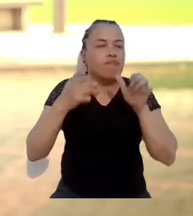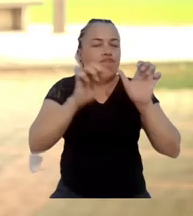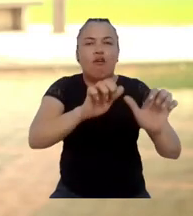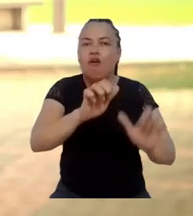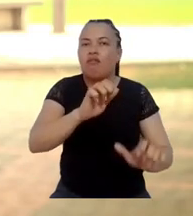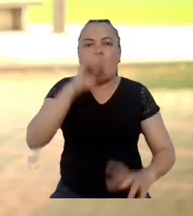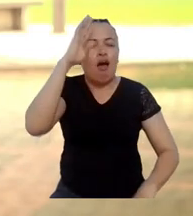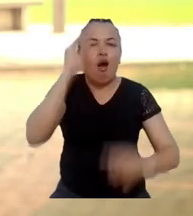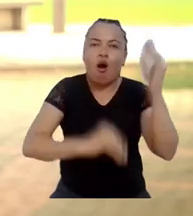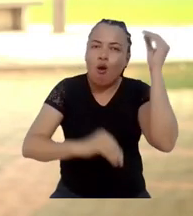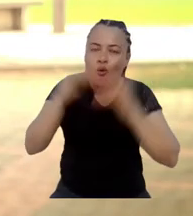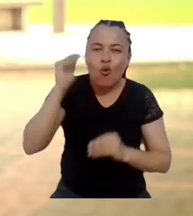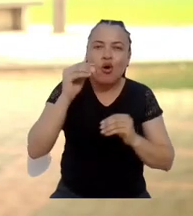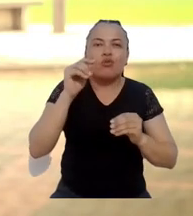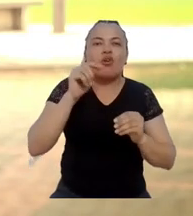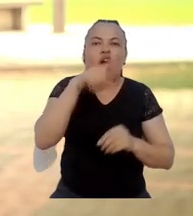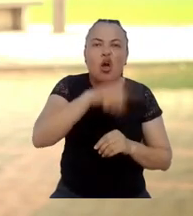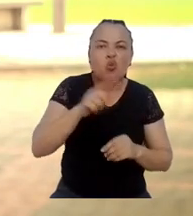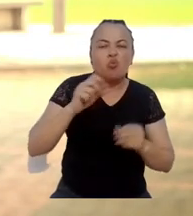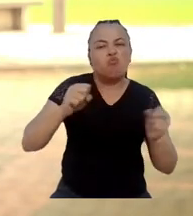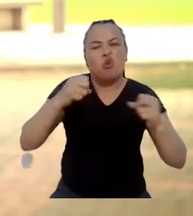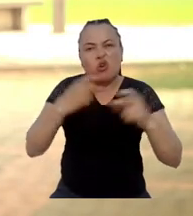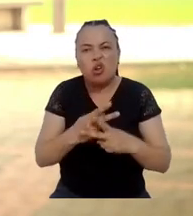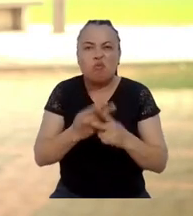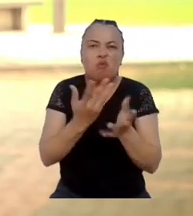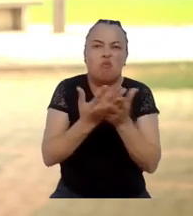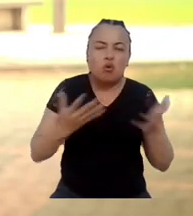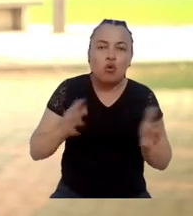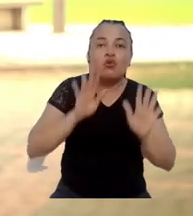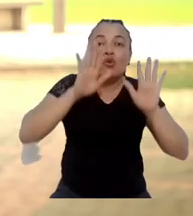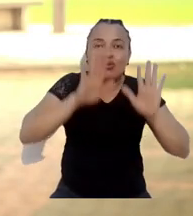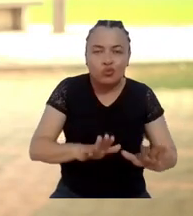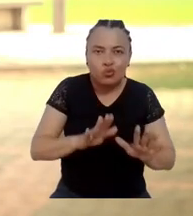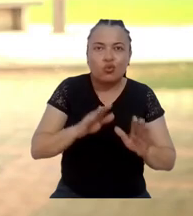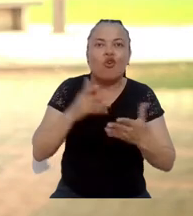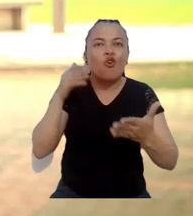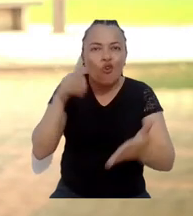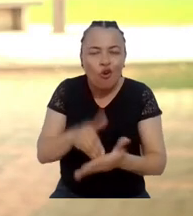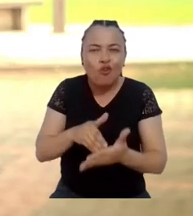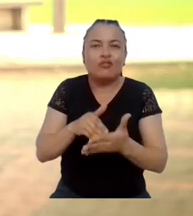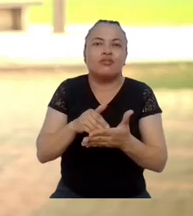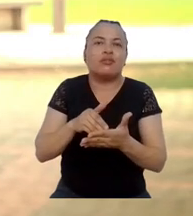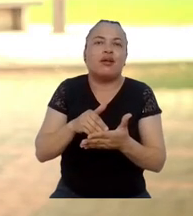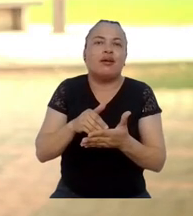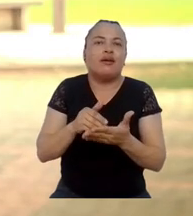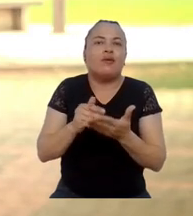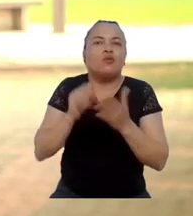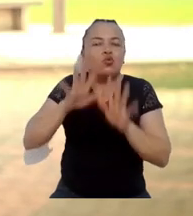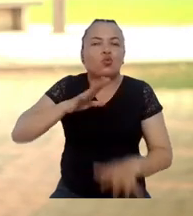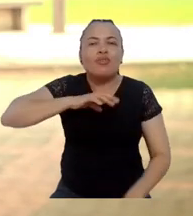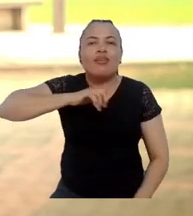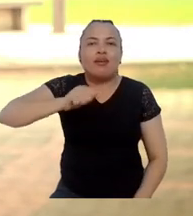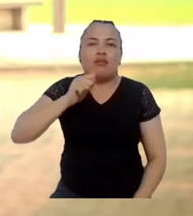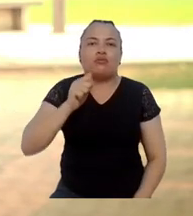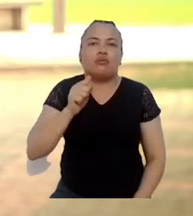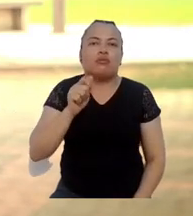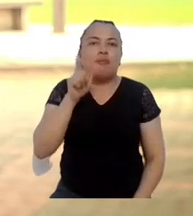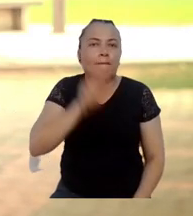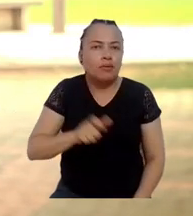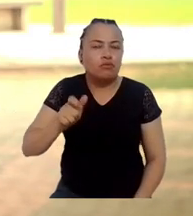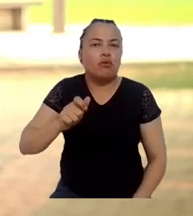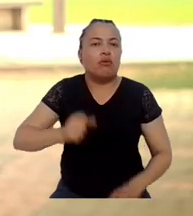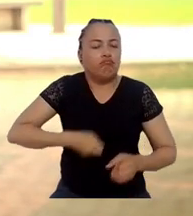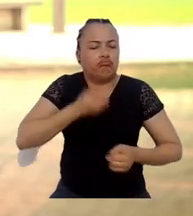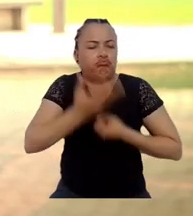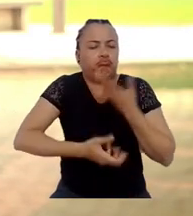rechaza categóricamente cualquier acto de violencia que se ejerza contra la el el derecho fundamental